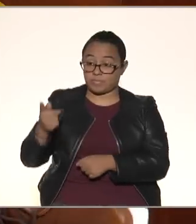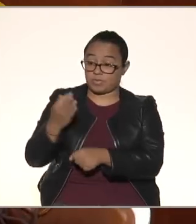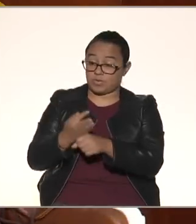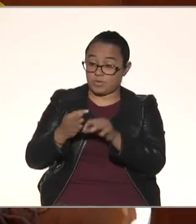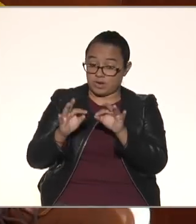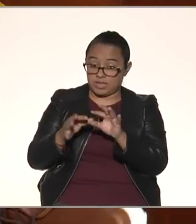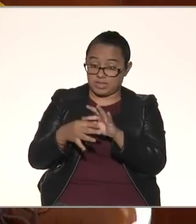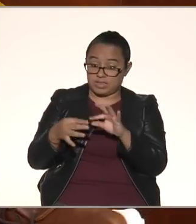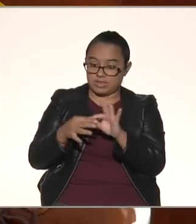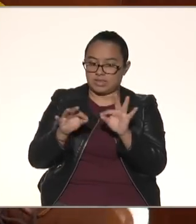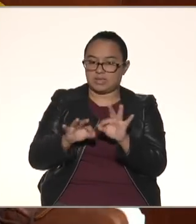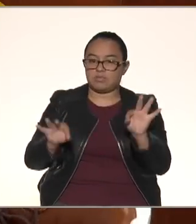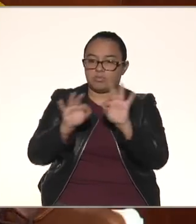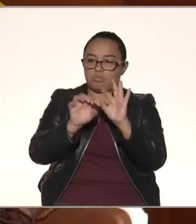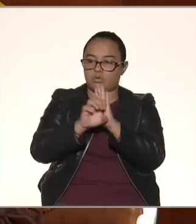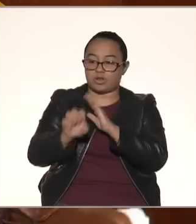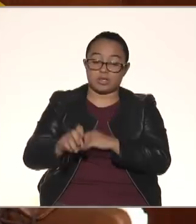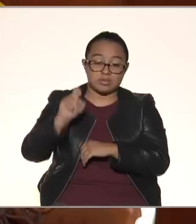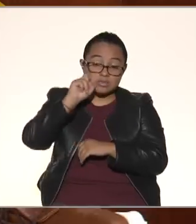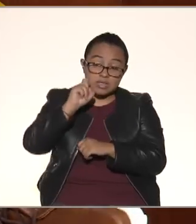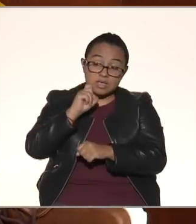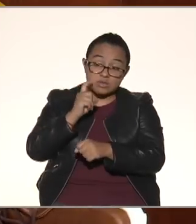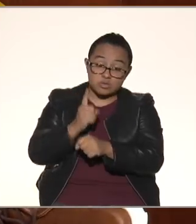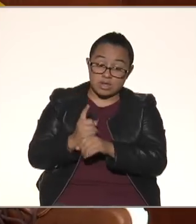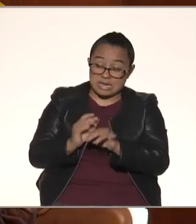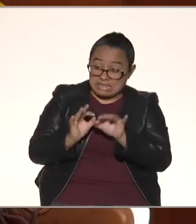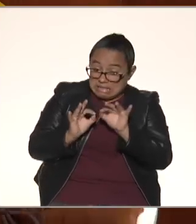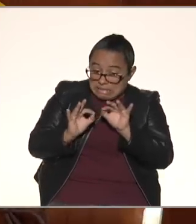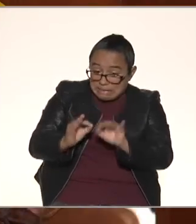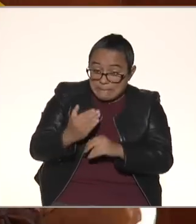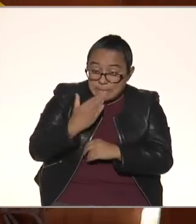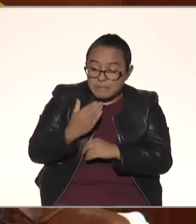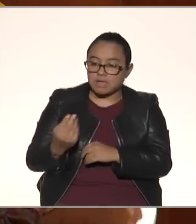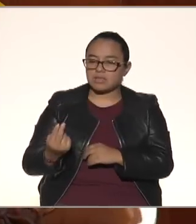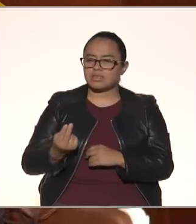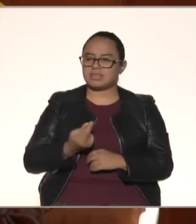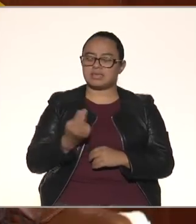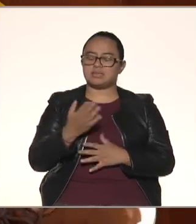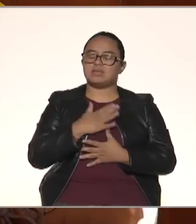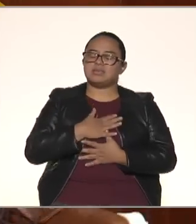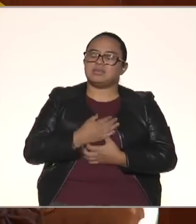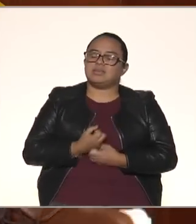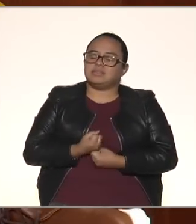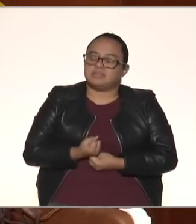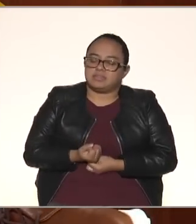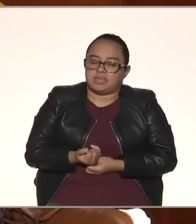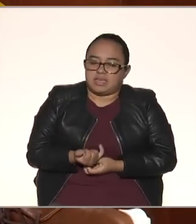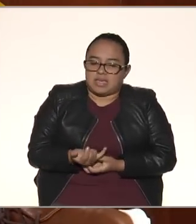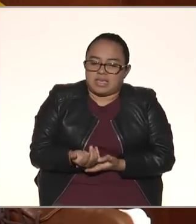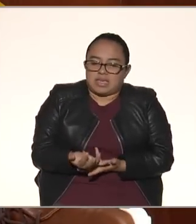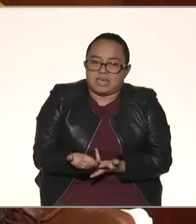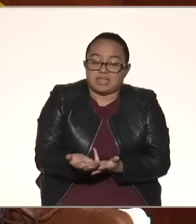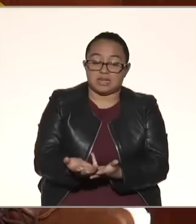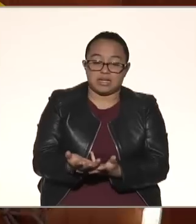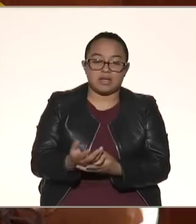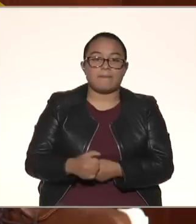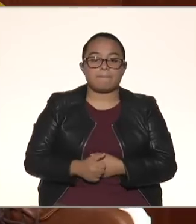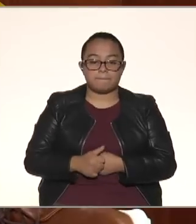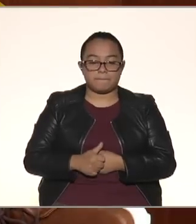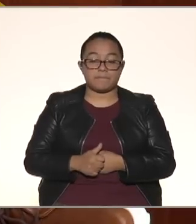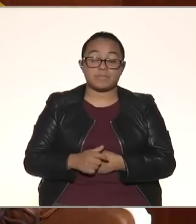acerca de la sexualidad. Para vivir una sexualidad plena necesitamos entregarnos. Definitivamente hay